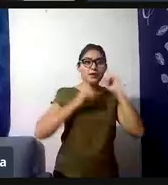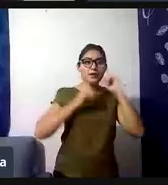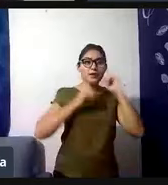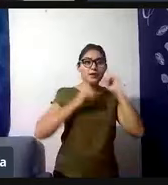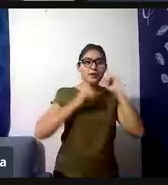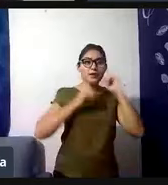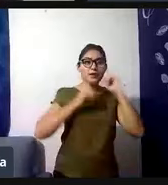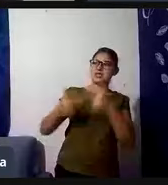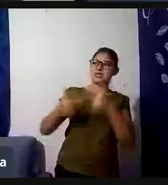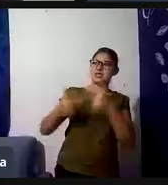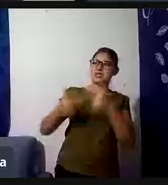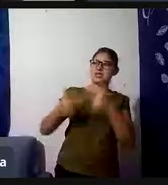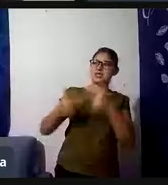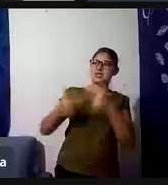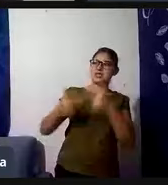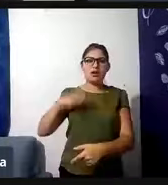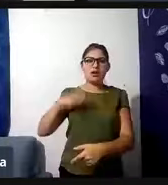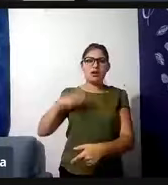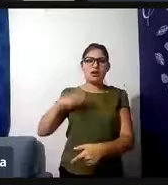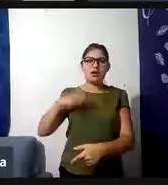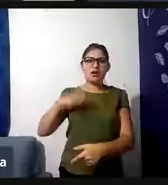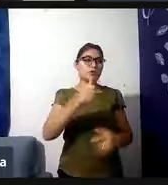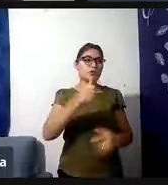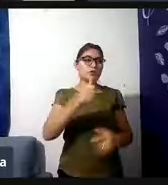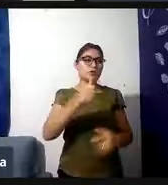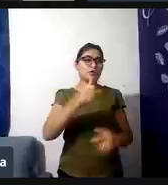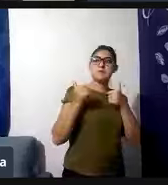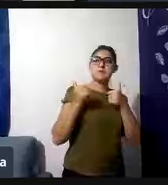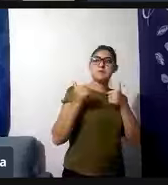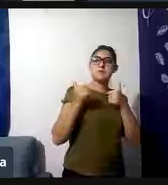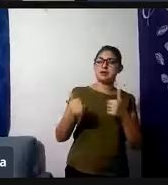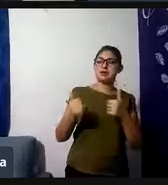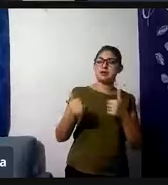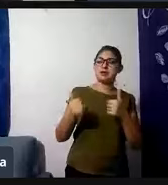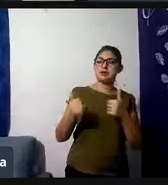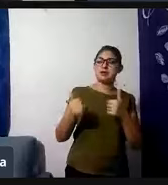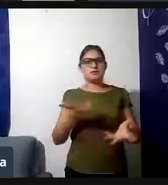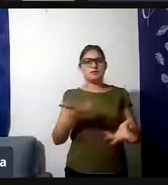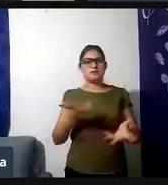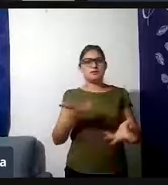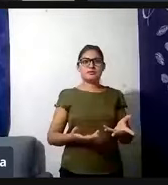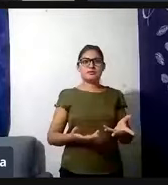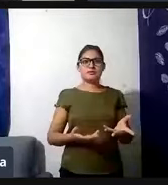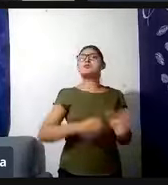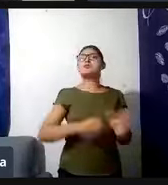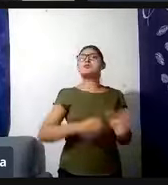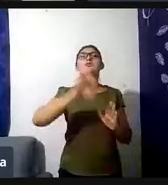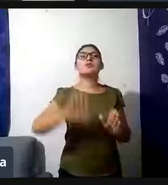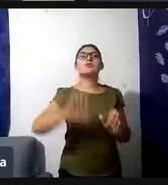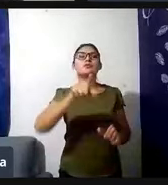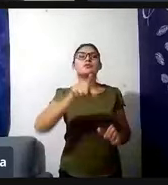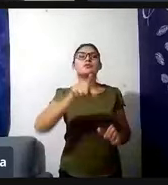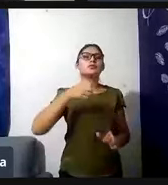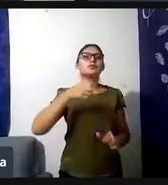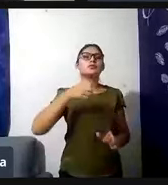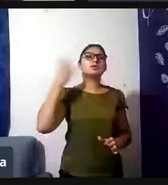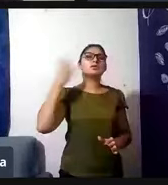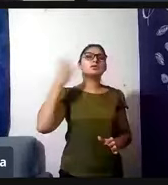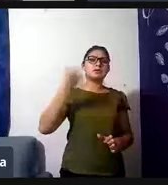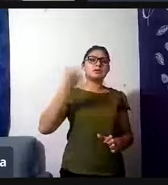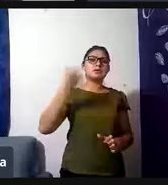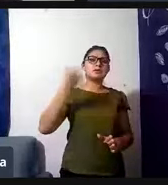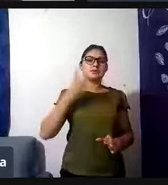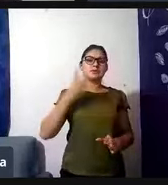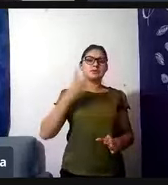que es toda padrísima, pero su último mi cierre no es grandioso, la gente no se queda con la idea de que fue